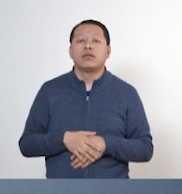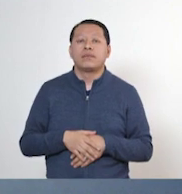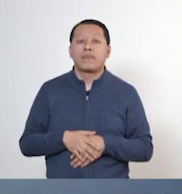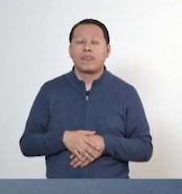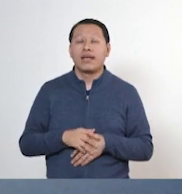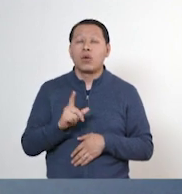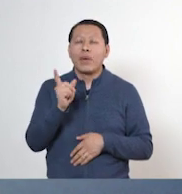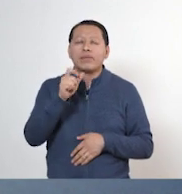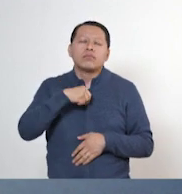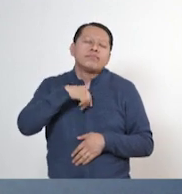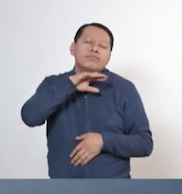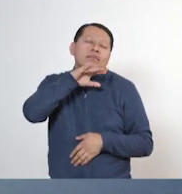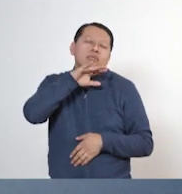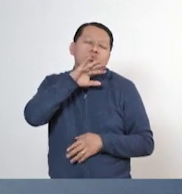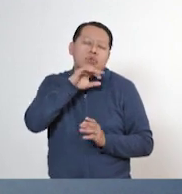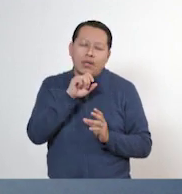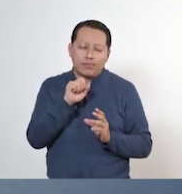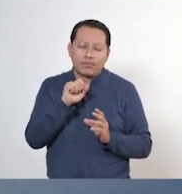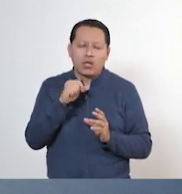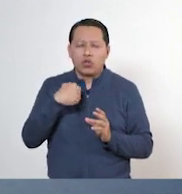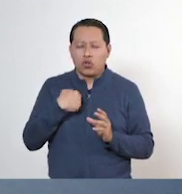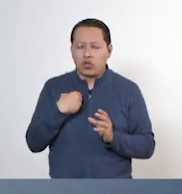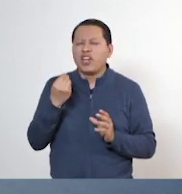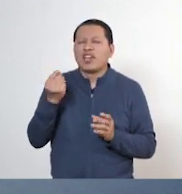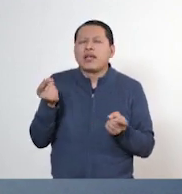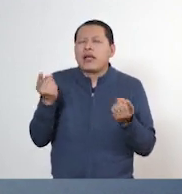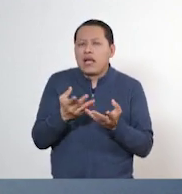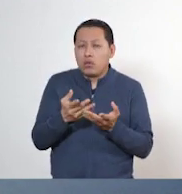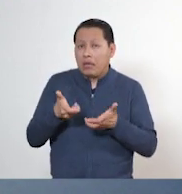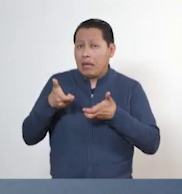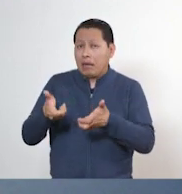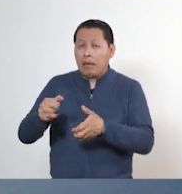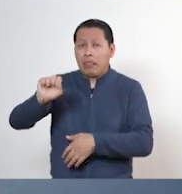en la mano o tirarla en la calle? ¿Ustedes qué opinan?